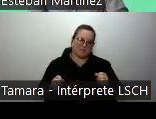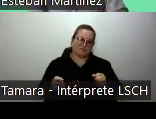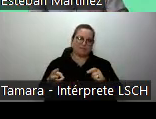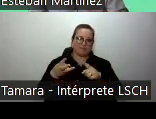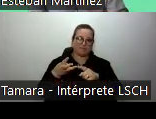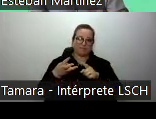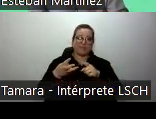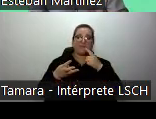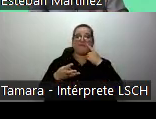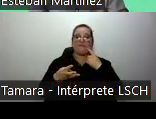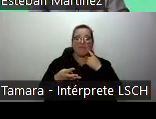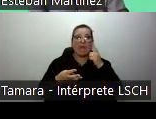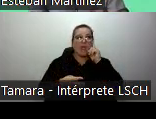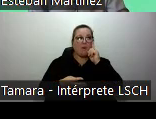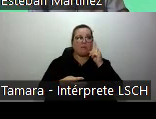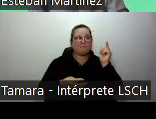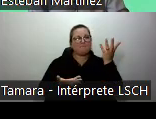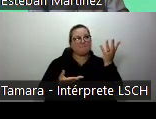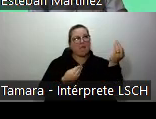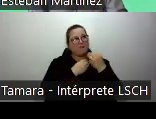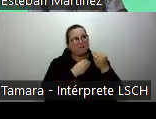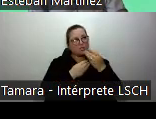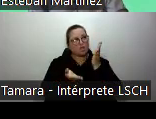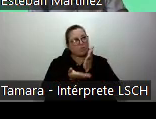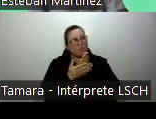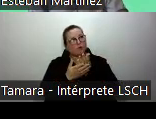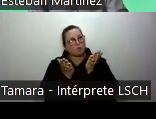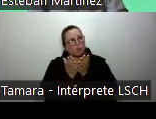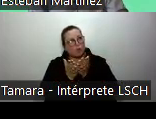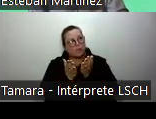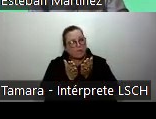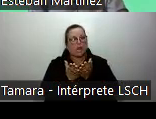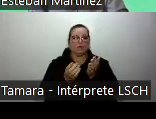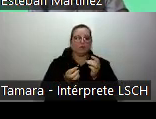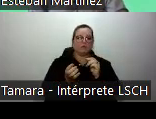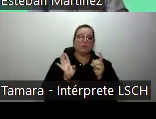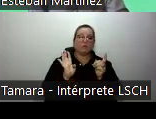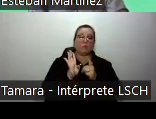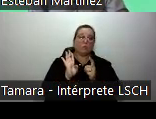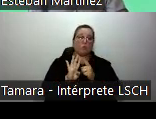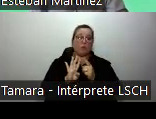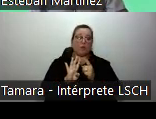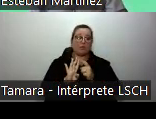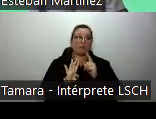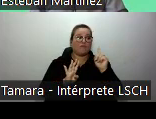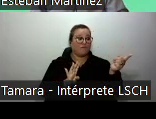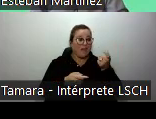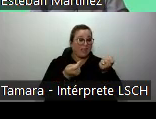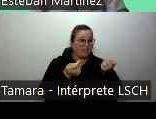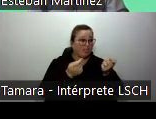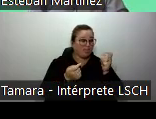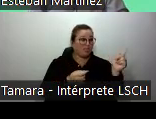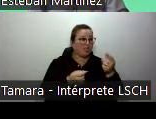señal algo que te recuerde lo que tienes que estudiar en el momento que hay que hacerlo lo que tienes que hacer en el momento que hay que hacerlo la gestión del entorno Cuántas veces te